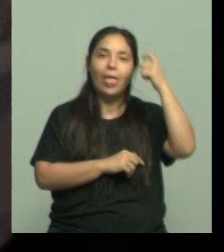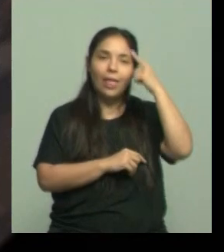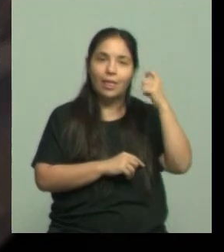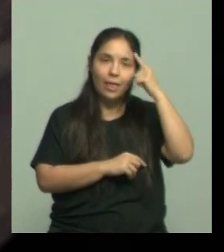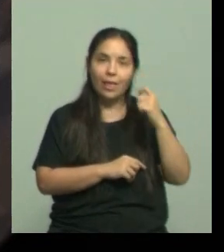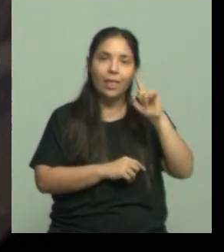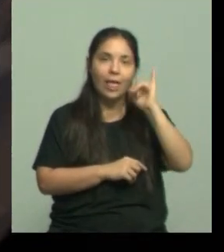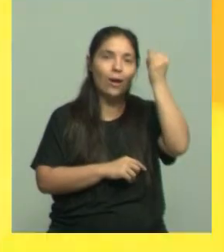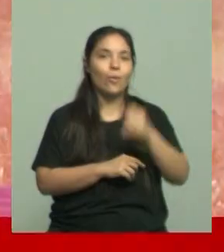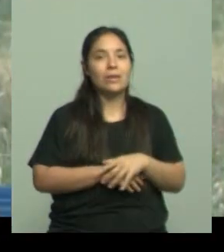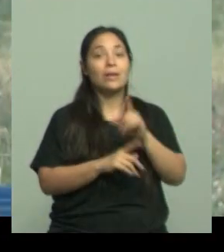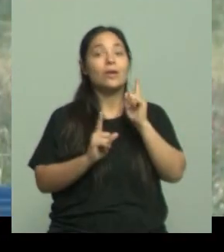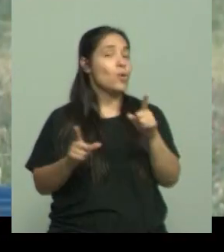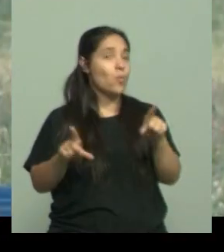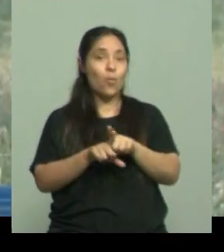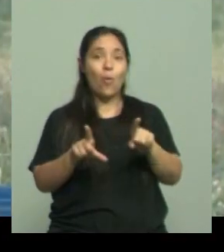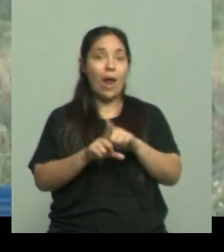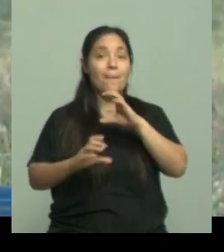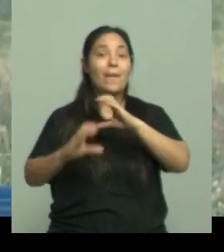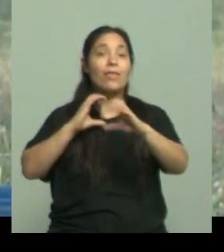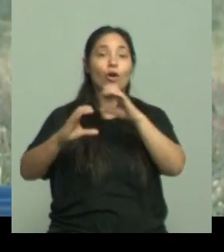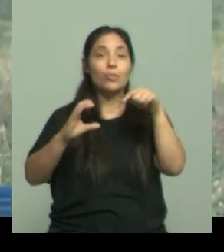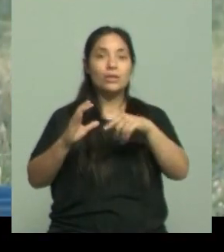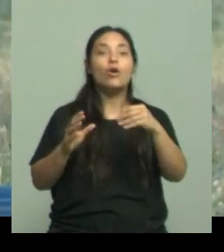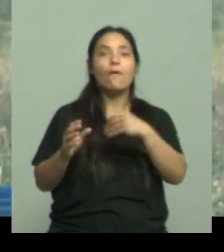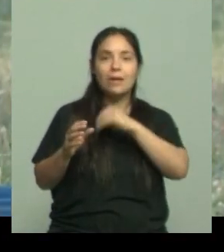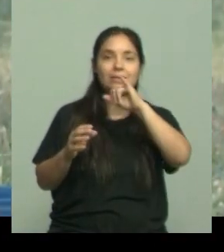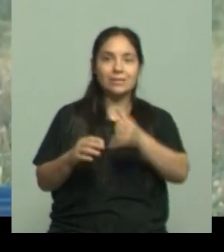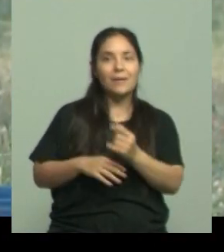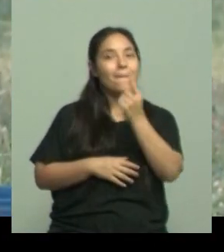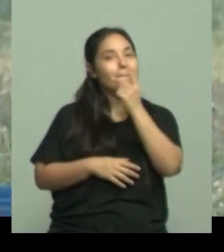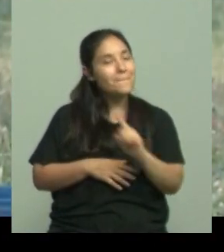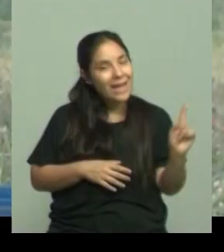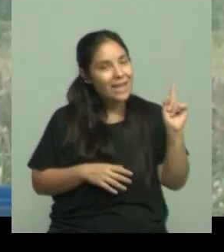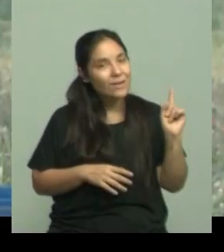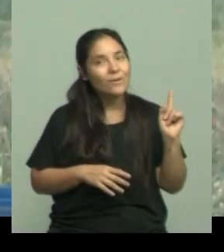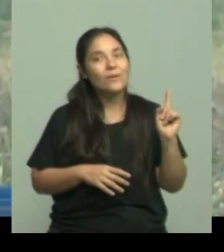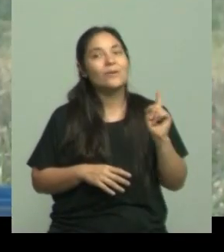enseñanza. Y siguen siendo fuentes más confiables los medios de comunicación. Ahora, pero recién decíamos